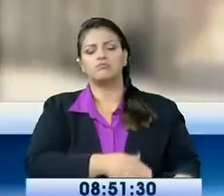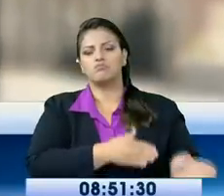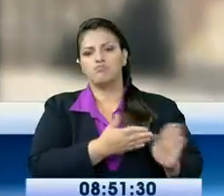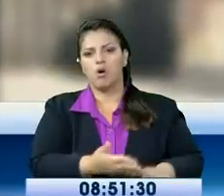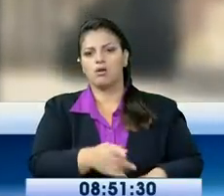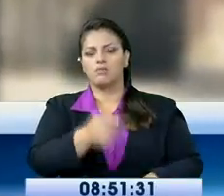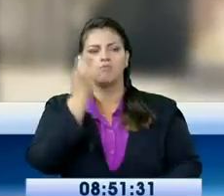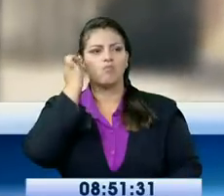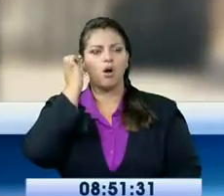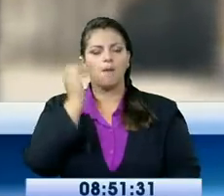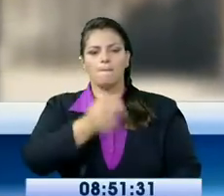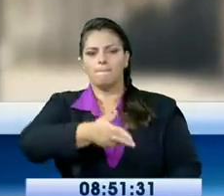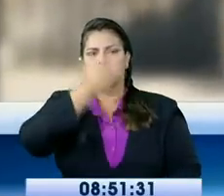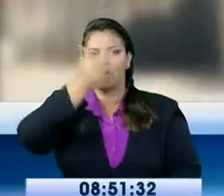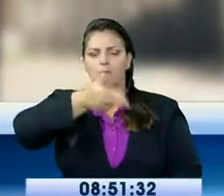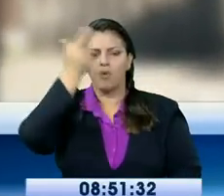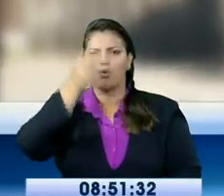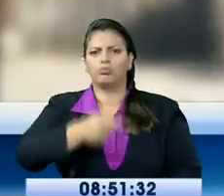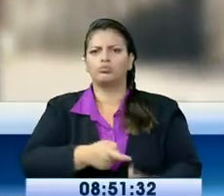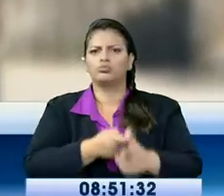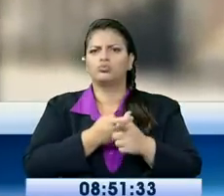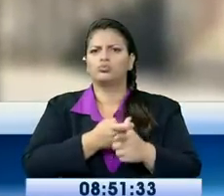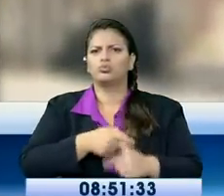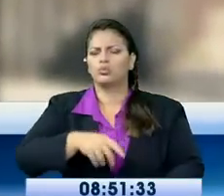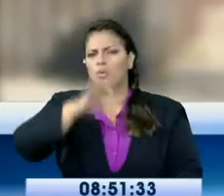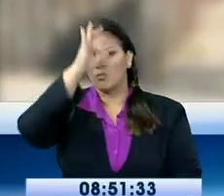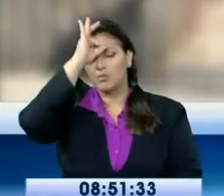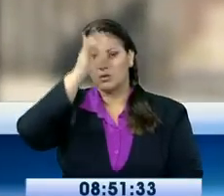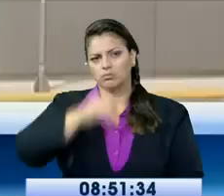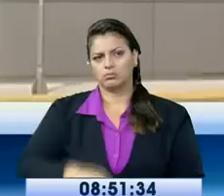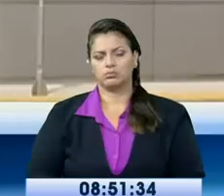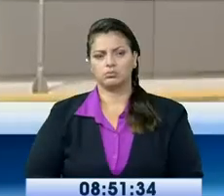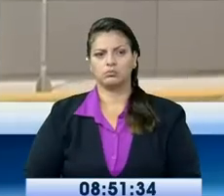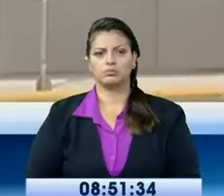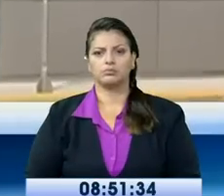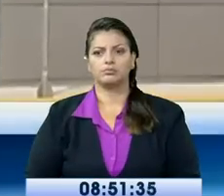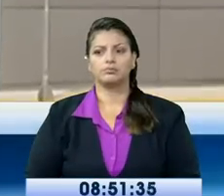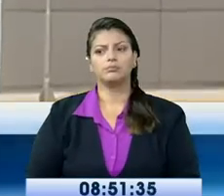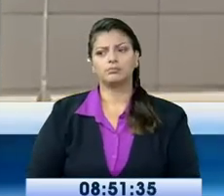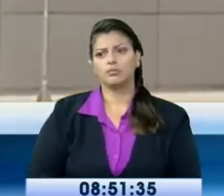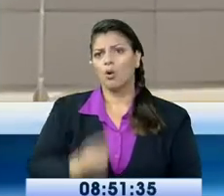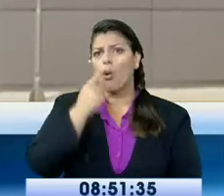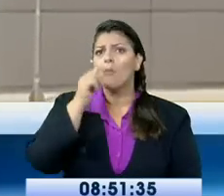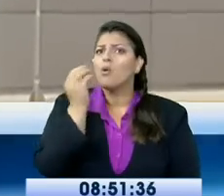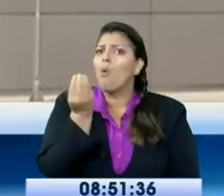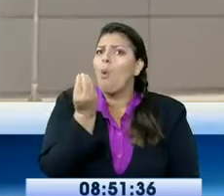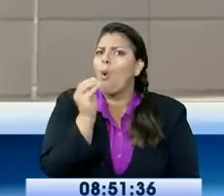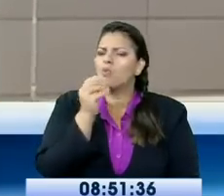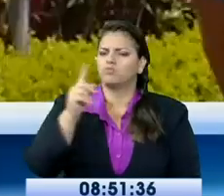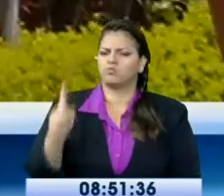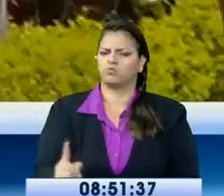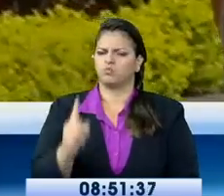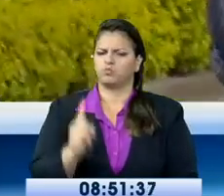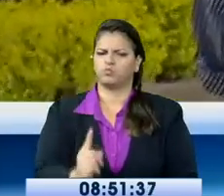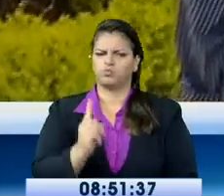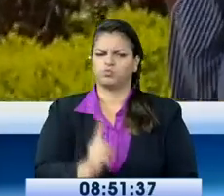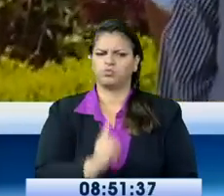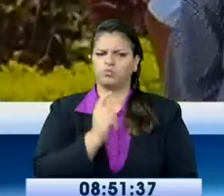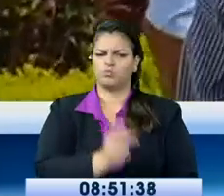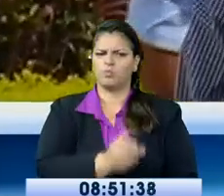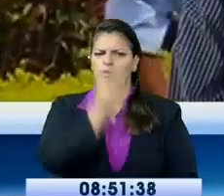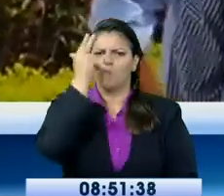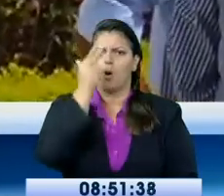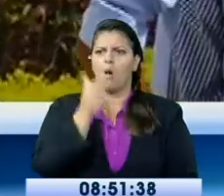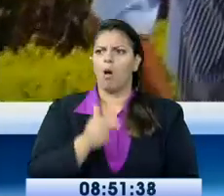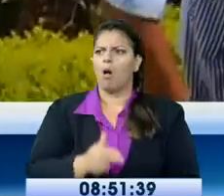Y un muchachito, dice nomás. Un jovencito, entonces. Un jovencito, sí. Ellos estaban, dice, tomando. De momento se desconoce la motivación de este doble crimen